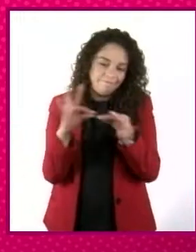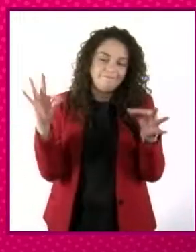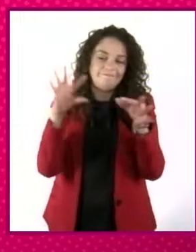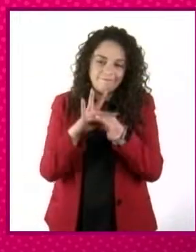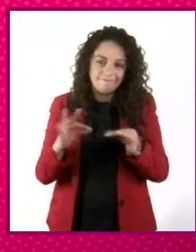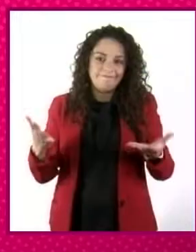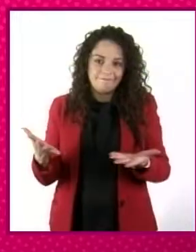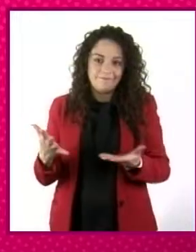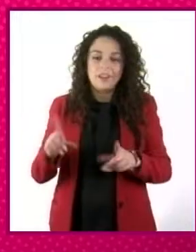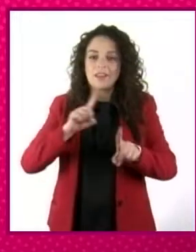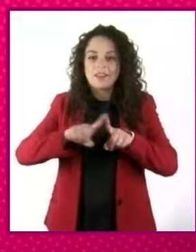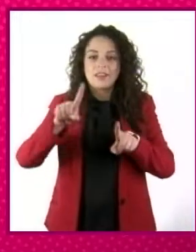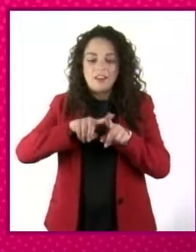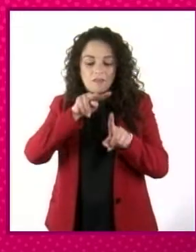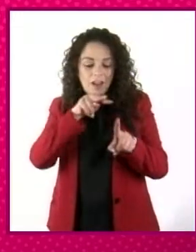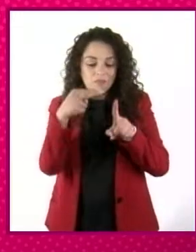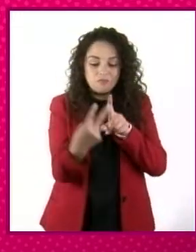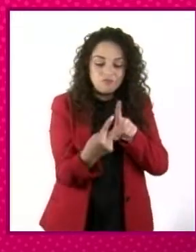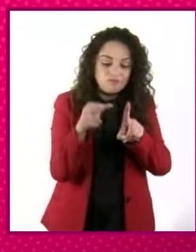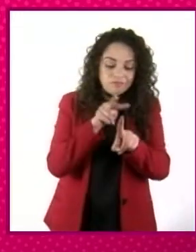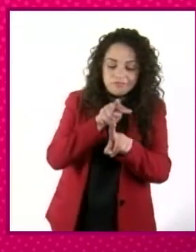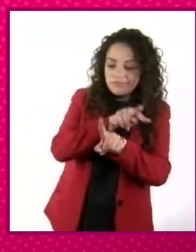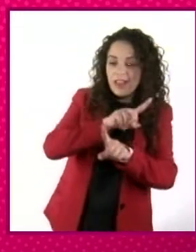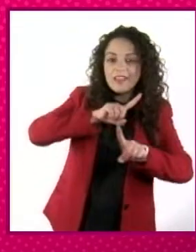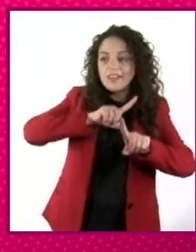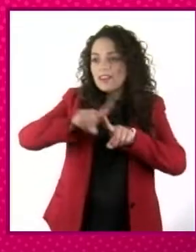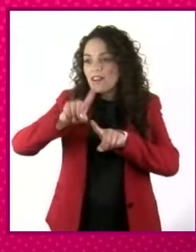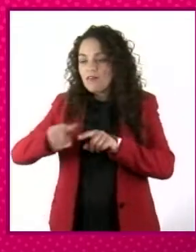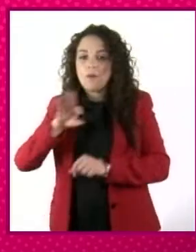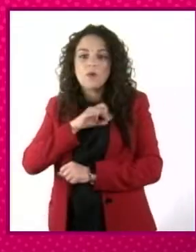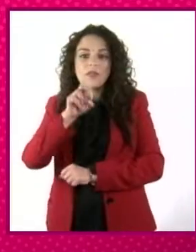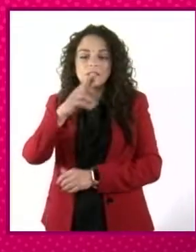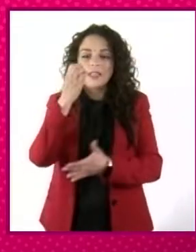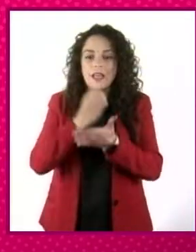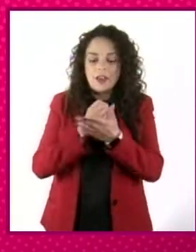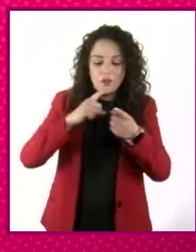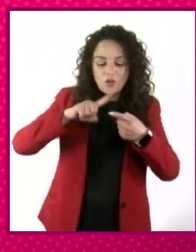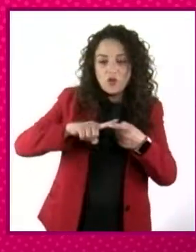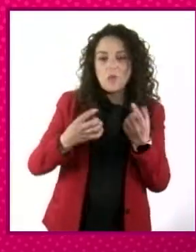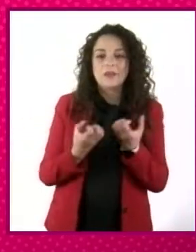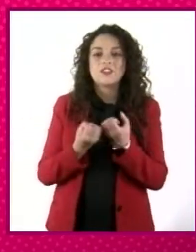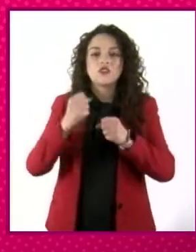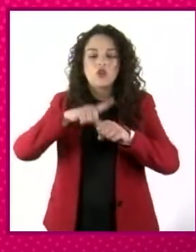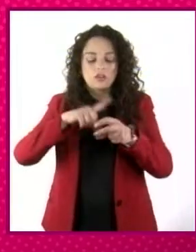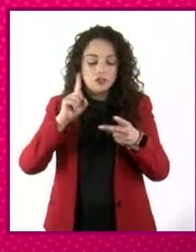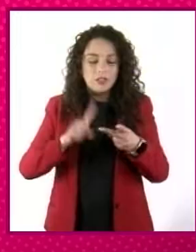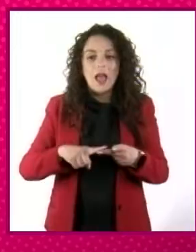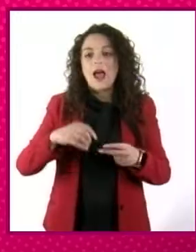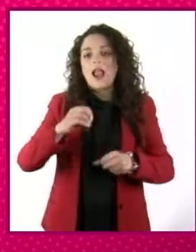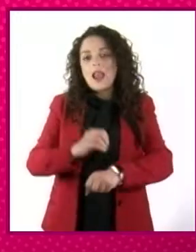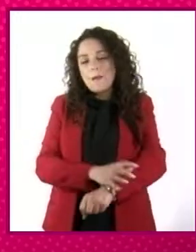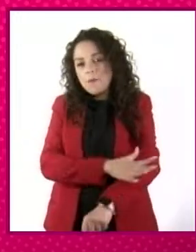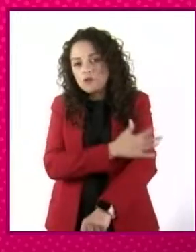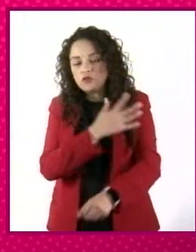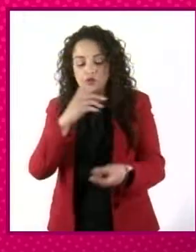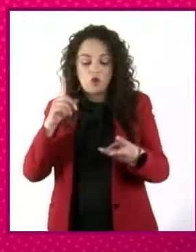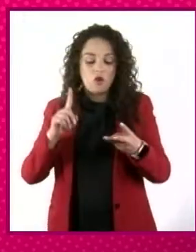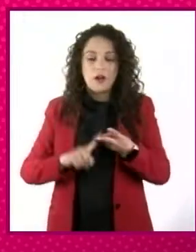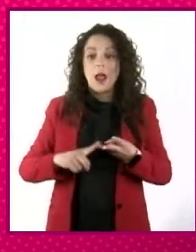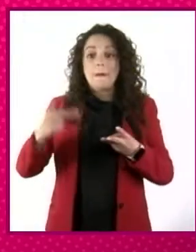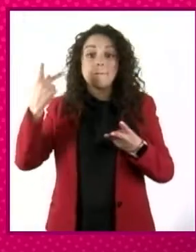desde muchos puntos de vista, que pueden ser económicos, sociales, incluso emocionales, nuestros